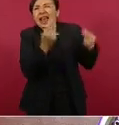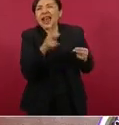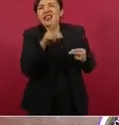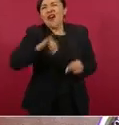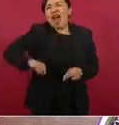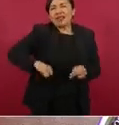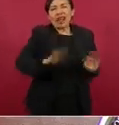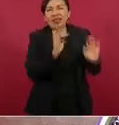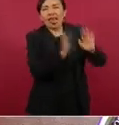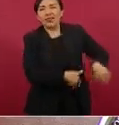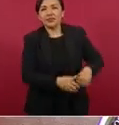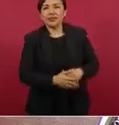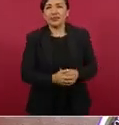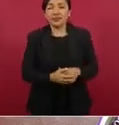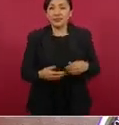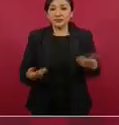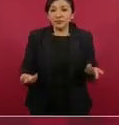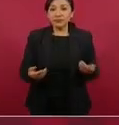y lo que